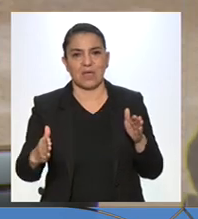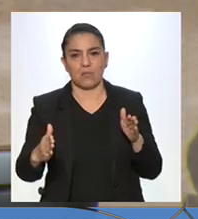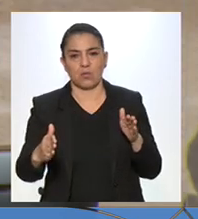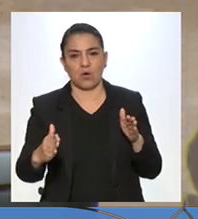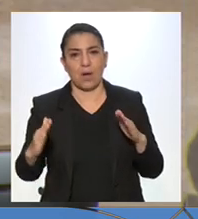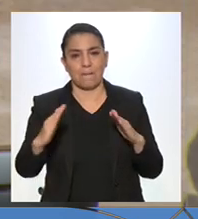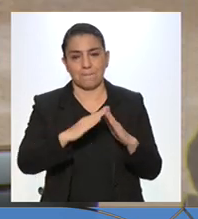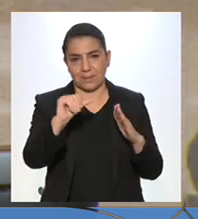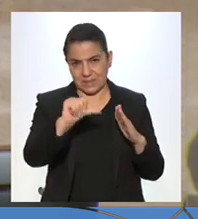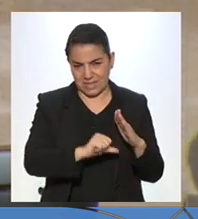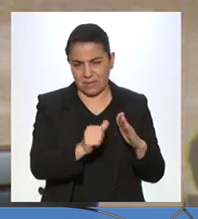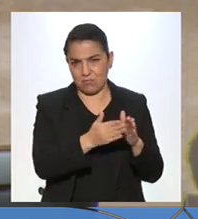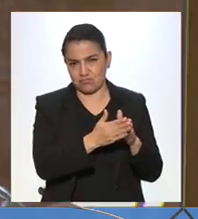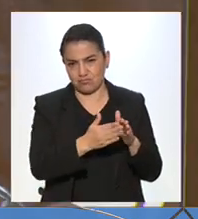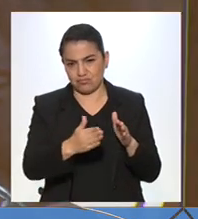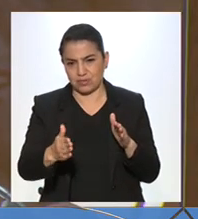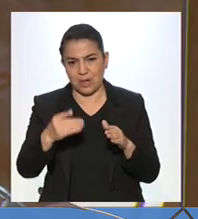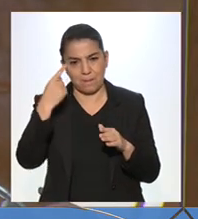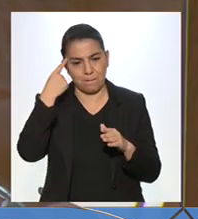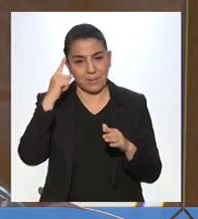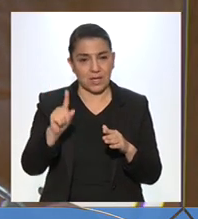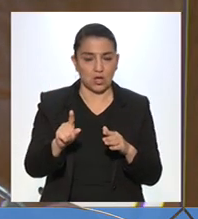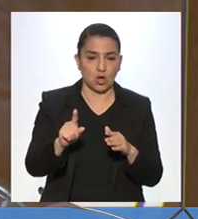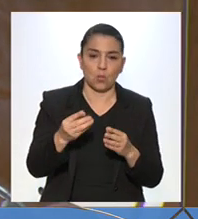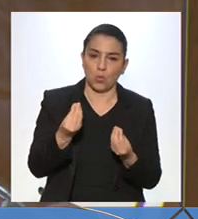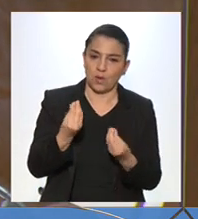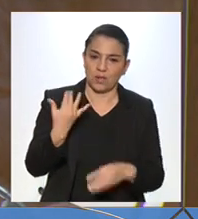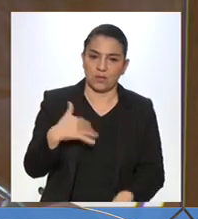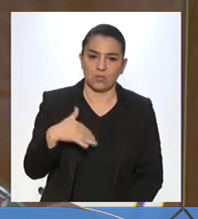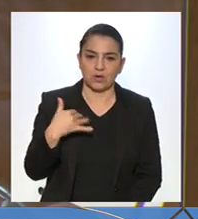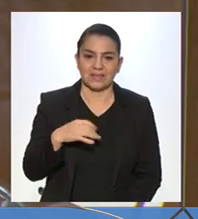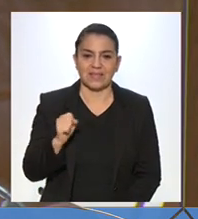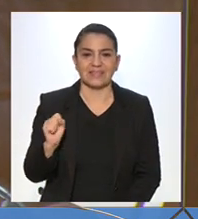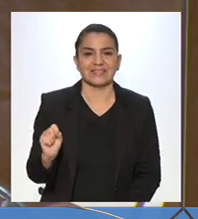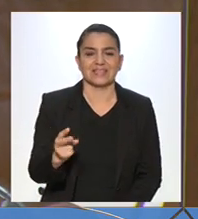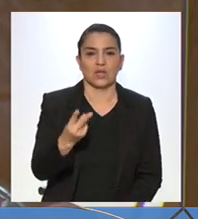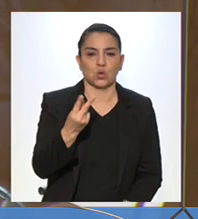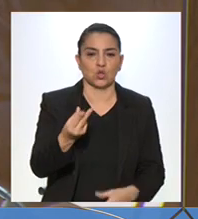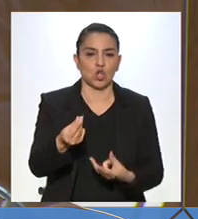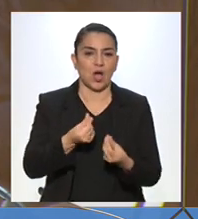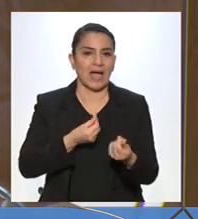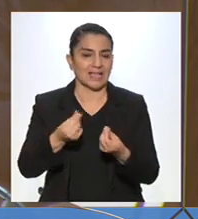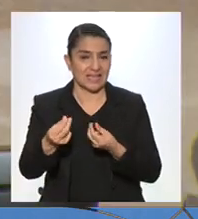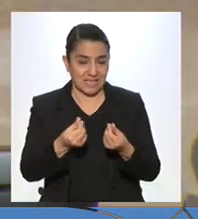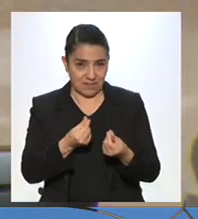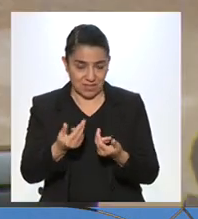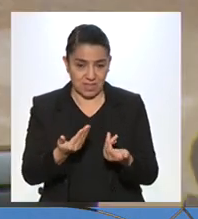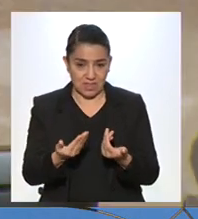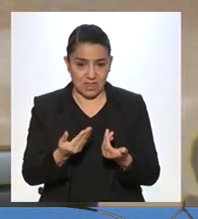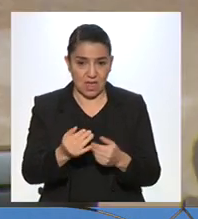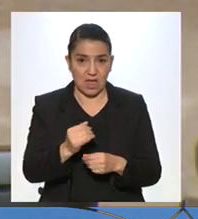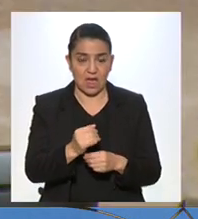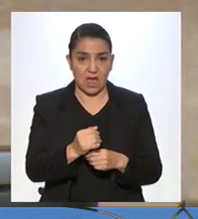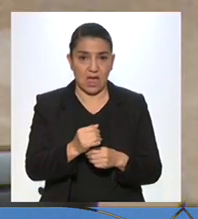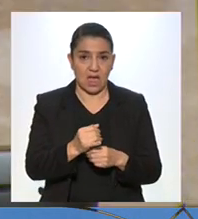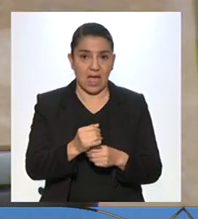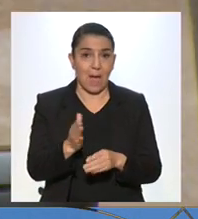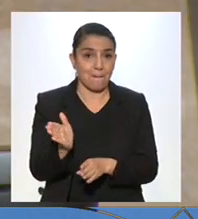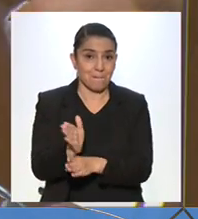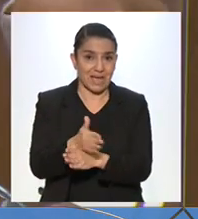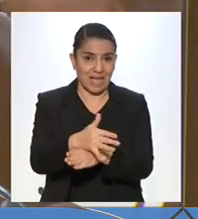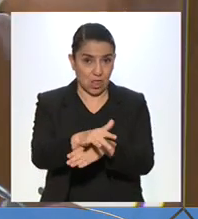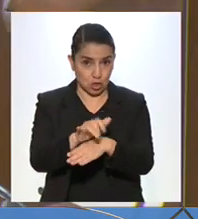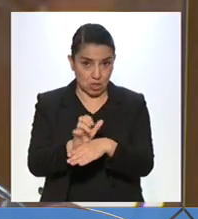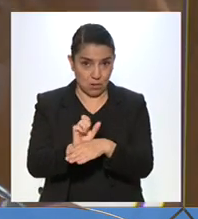que hubieron. Pero sin embargo, una actividad hiper relevante, que es la segunda actividad económica después del cobre, el salmón, que tampoco paralizó. Entonces